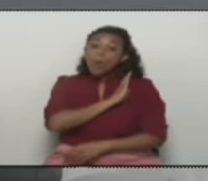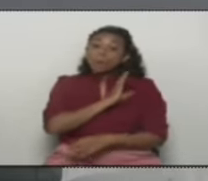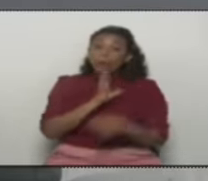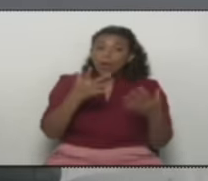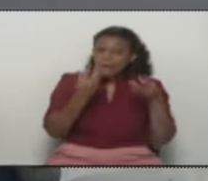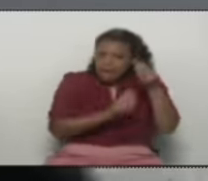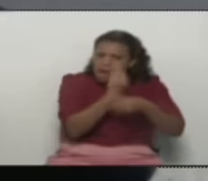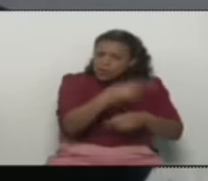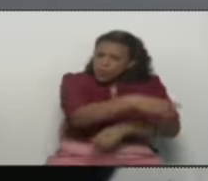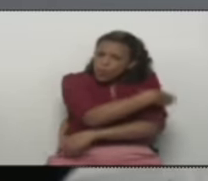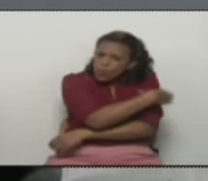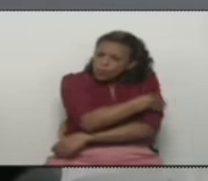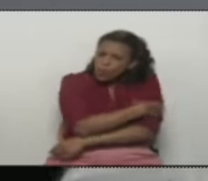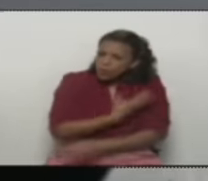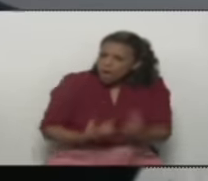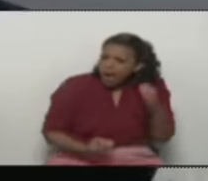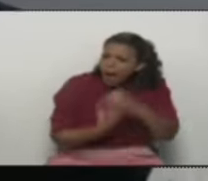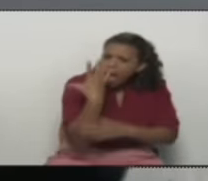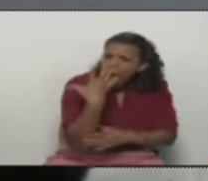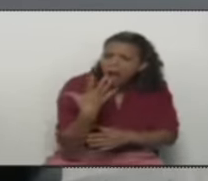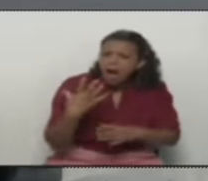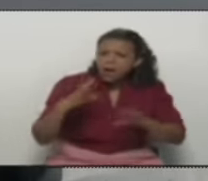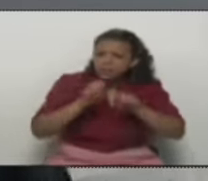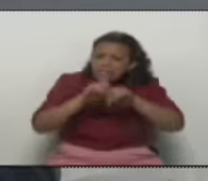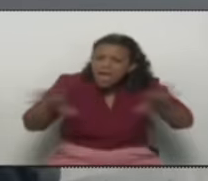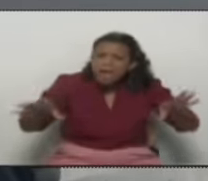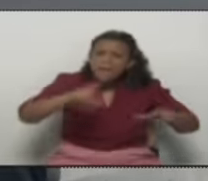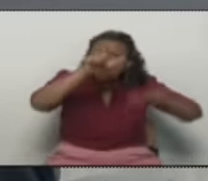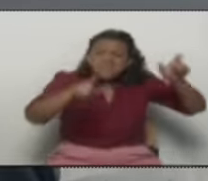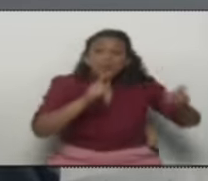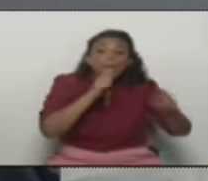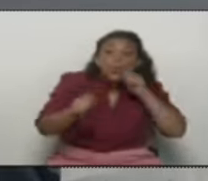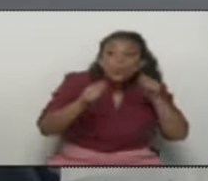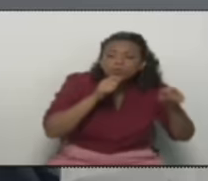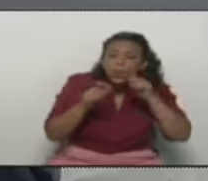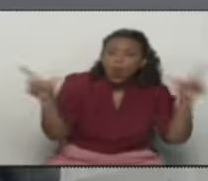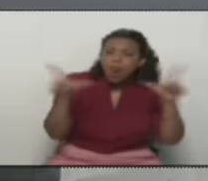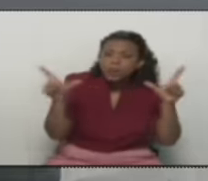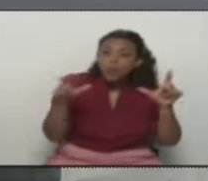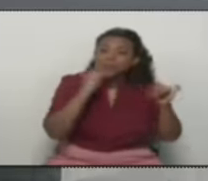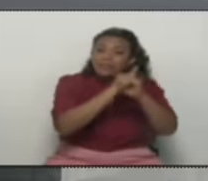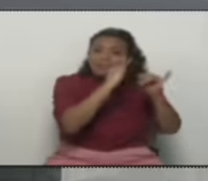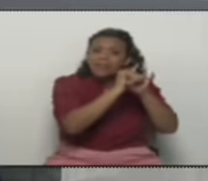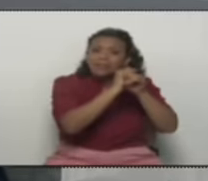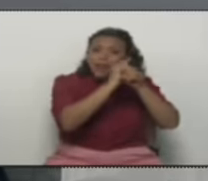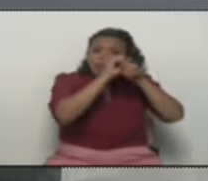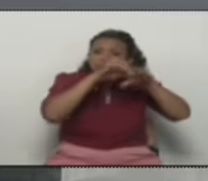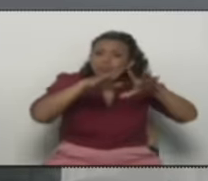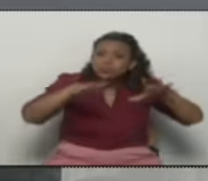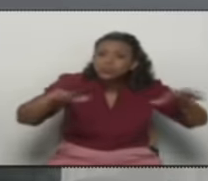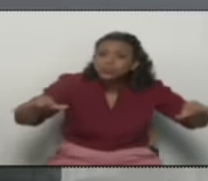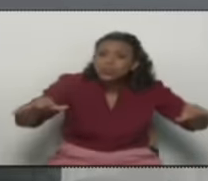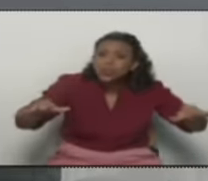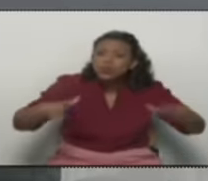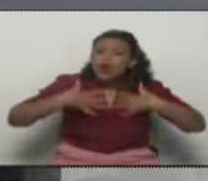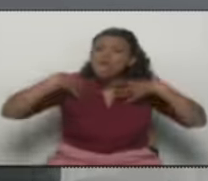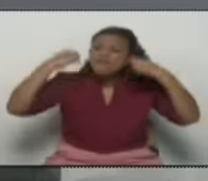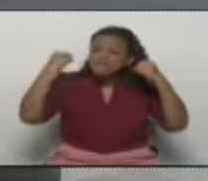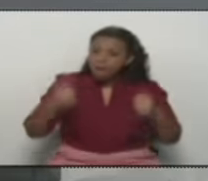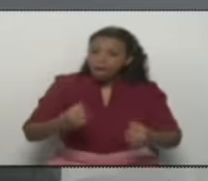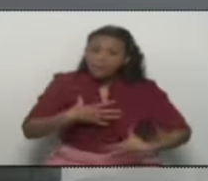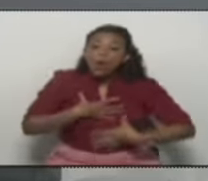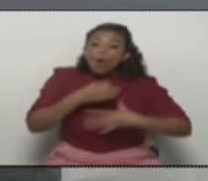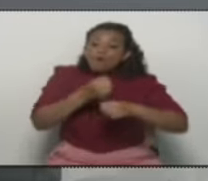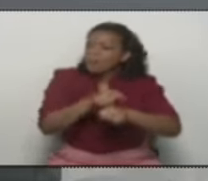a transmisión, que era un sistema de periodistas y de medios en redes sociales, que se llamaron, nosotros somos la fuente confiable. O